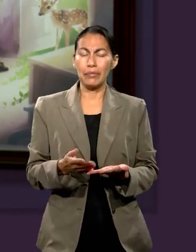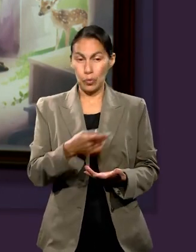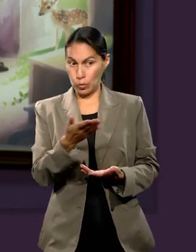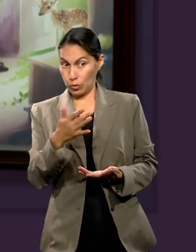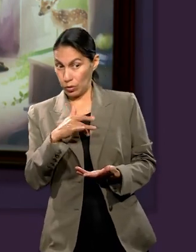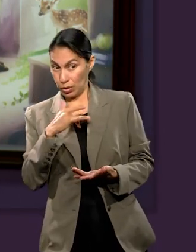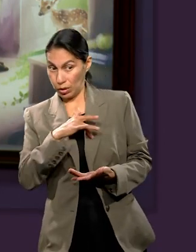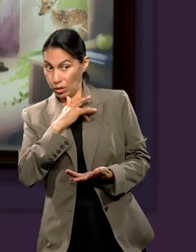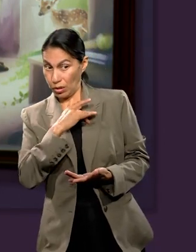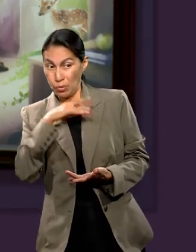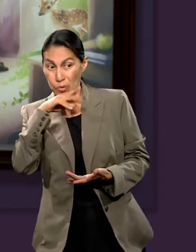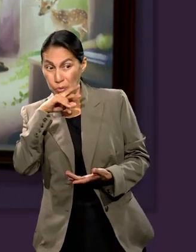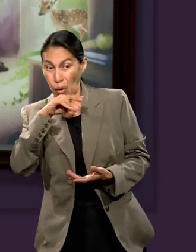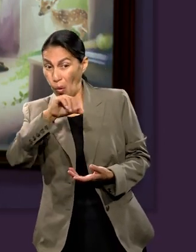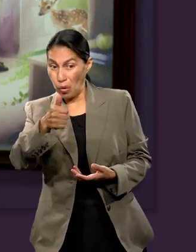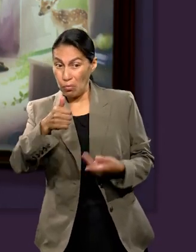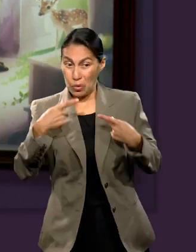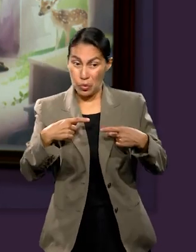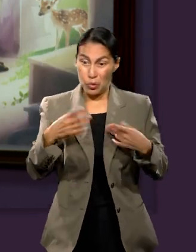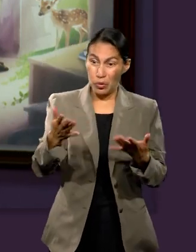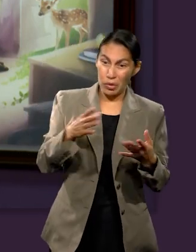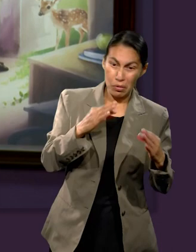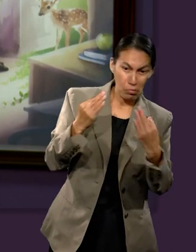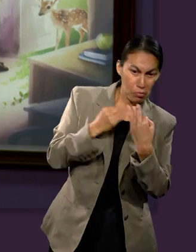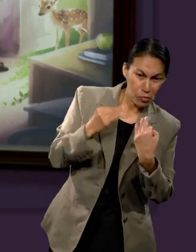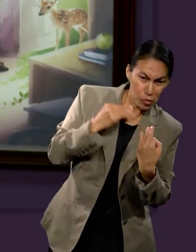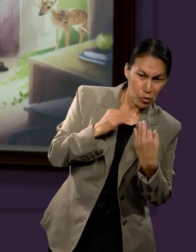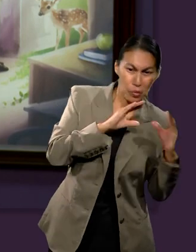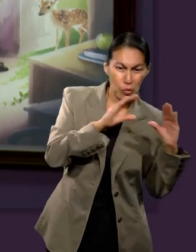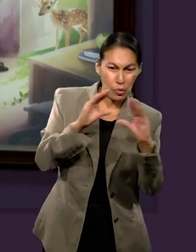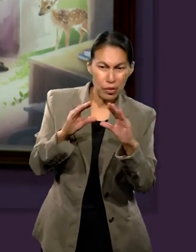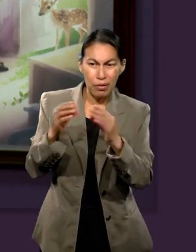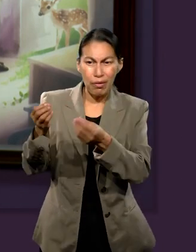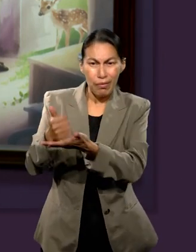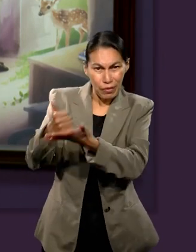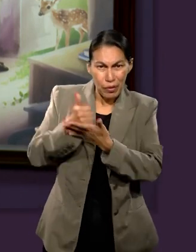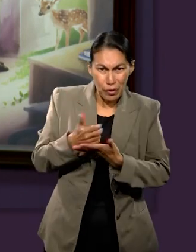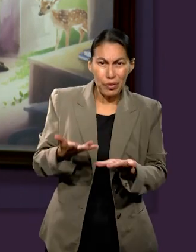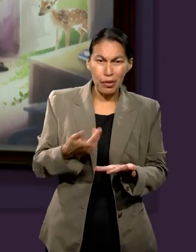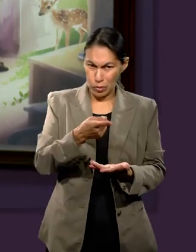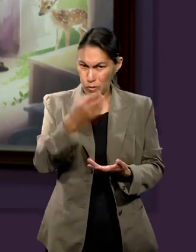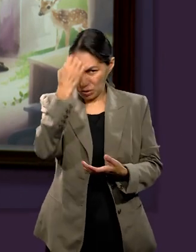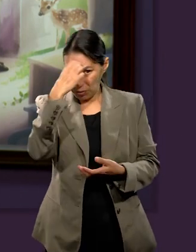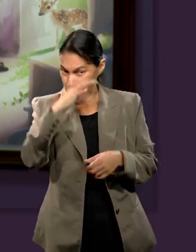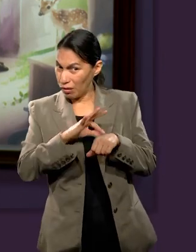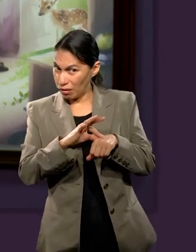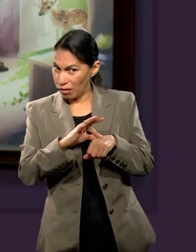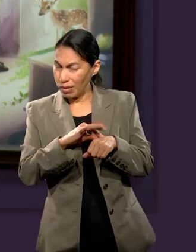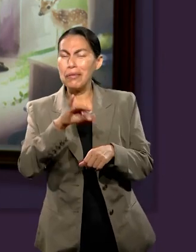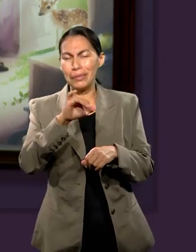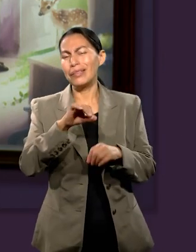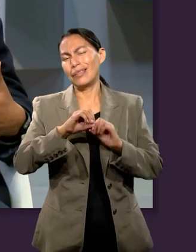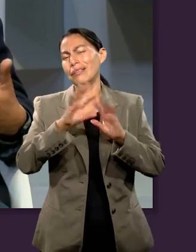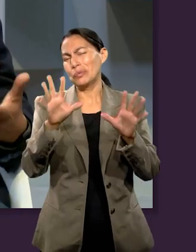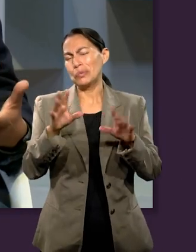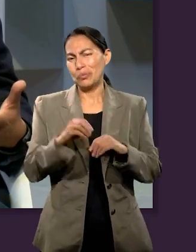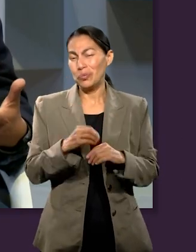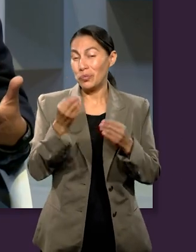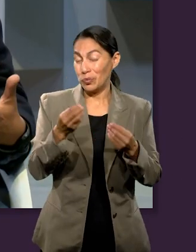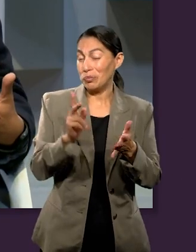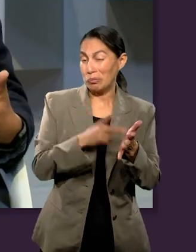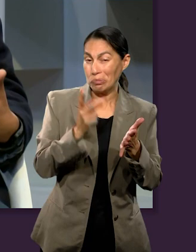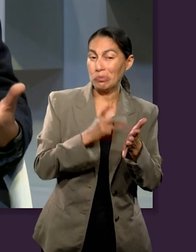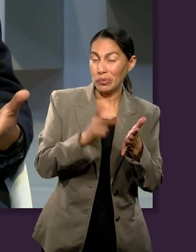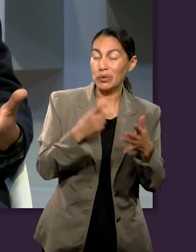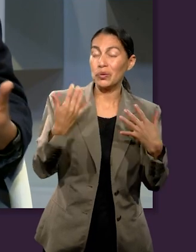yo necesite algo yo sé que esa persona me puede me puede apoyar puede sentir la preocupación de otras personas hacia ti que te